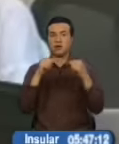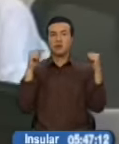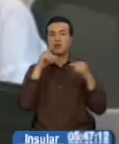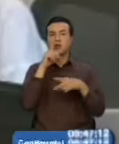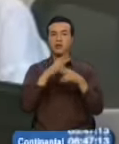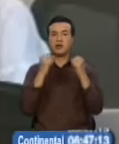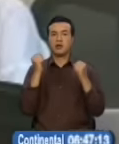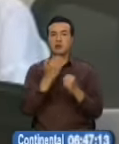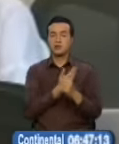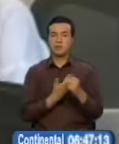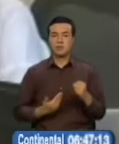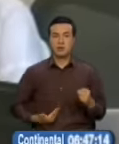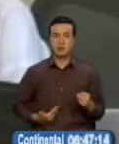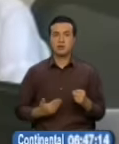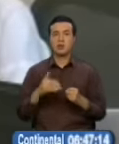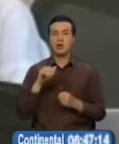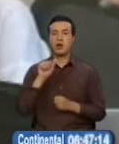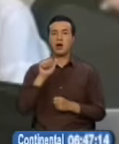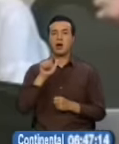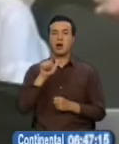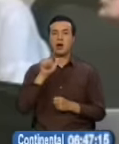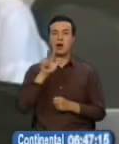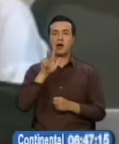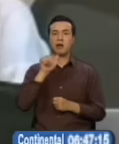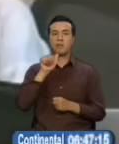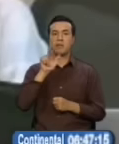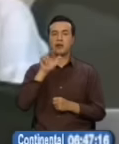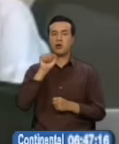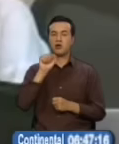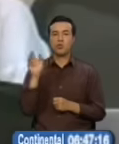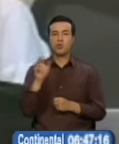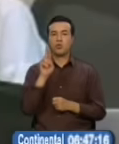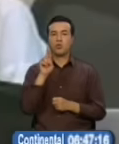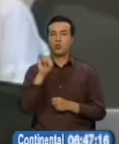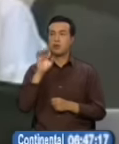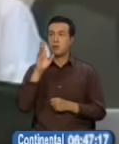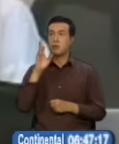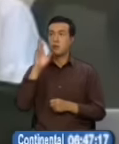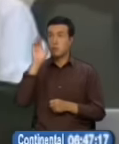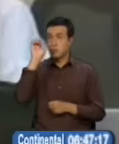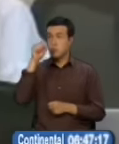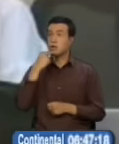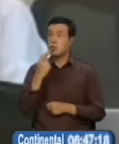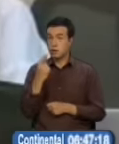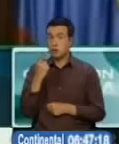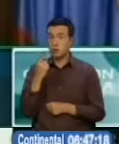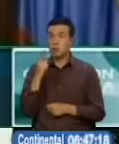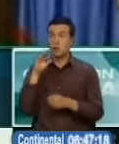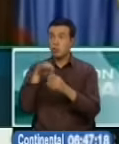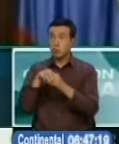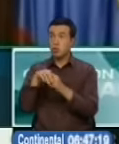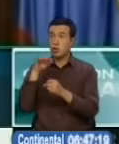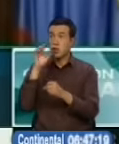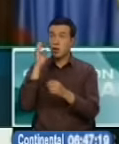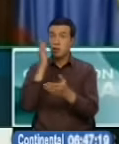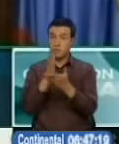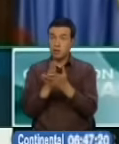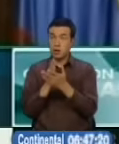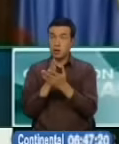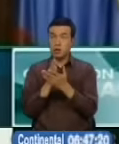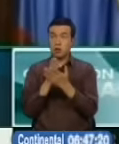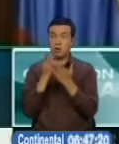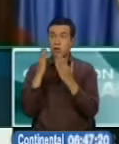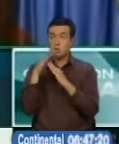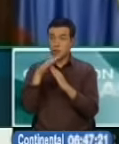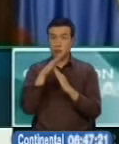el expresidente y actual senador Álvaro Uribe. Votar por el plebiscito es votar por la impunidad, Respeto